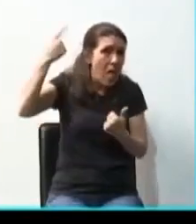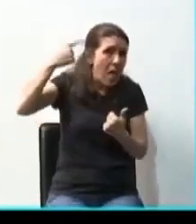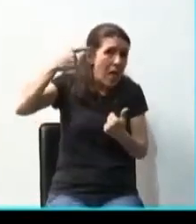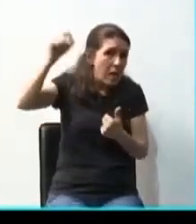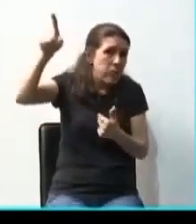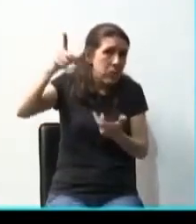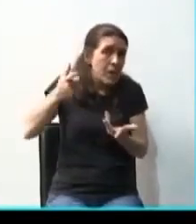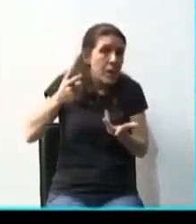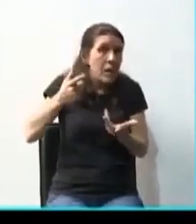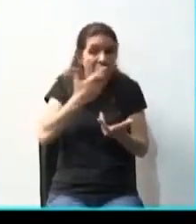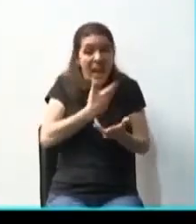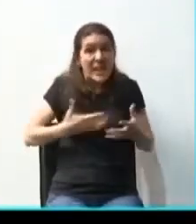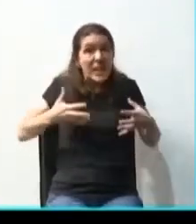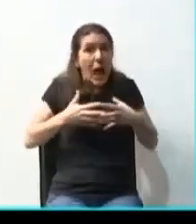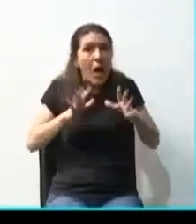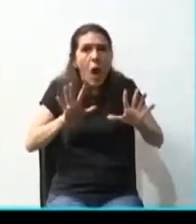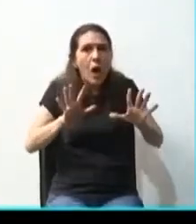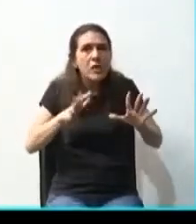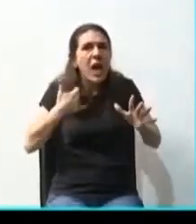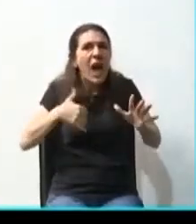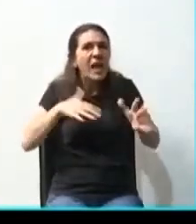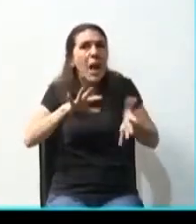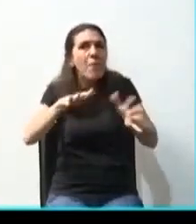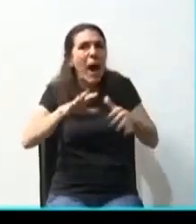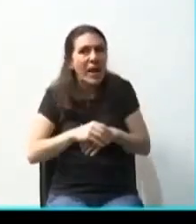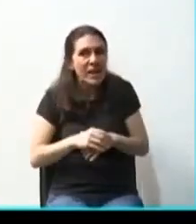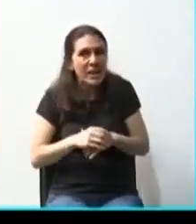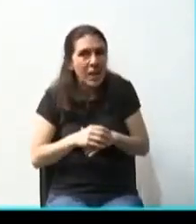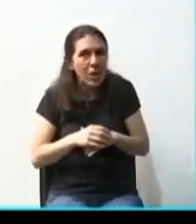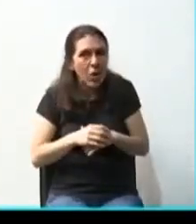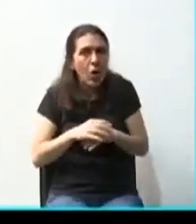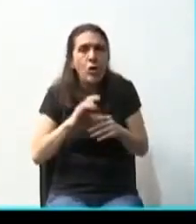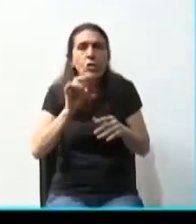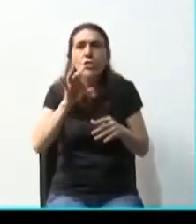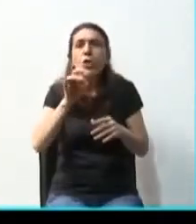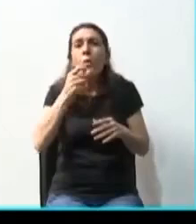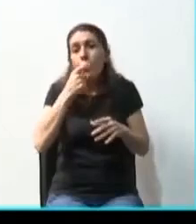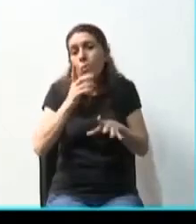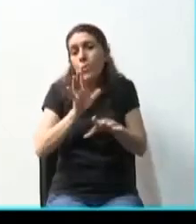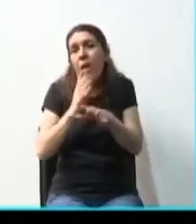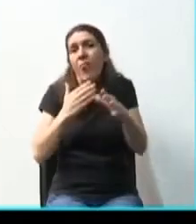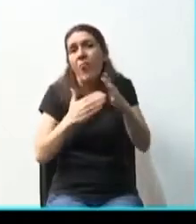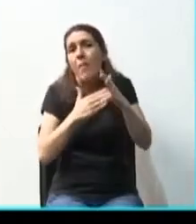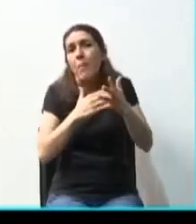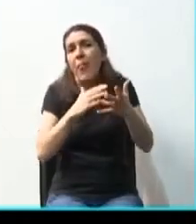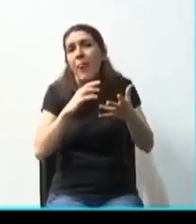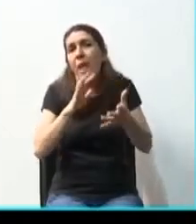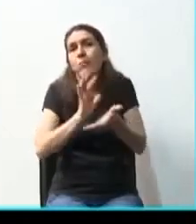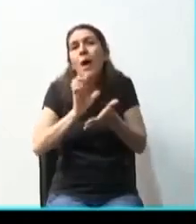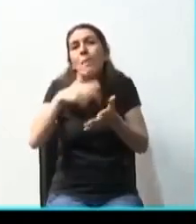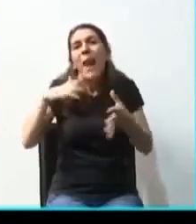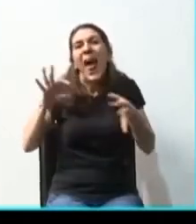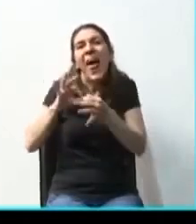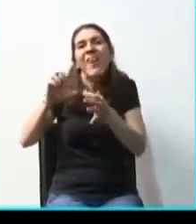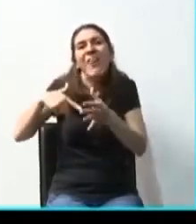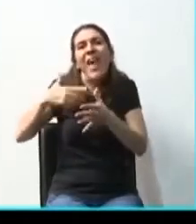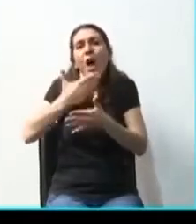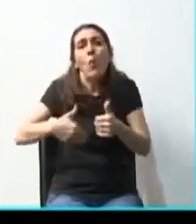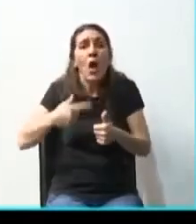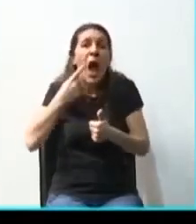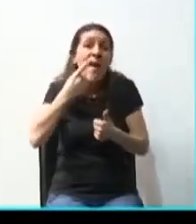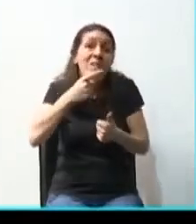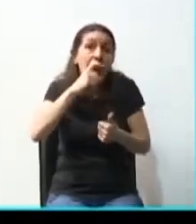Estado. Y en Argentina tenemos situaciones similares. Solo se juzga corrupto cuando no está en el gobierno. Veremos cuando juzgan a